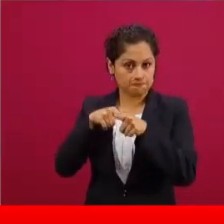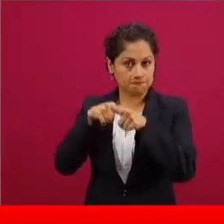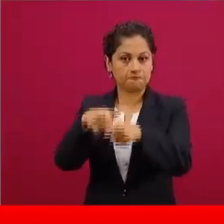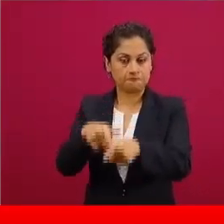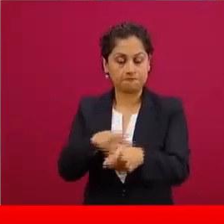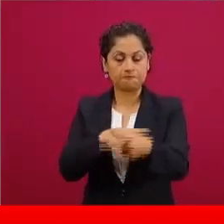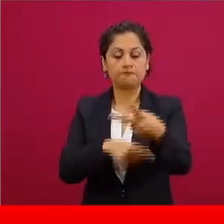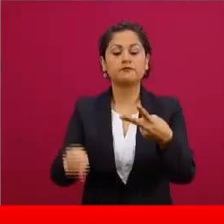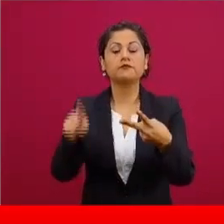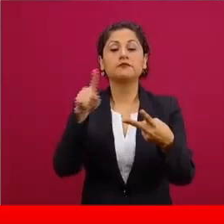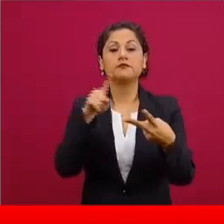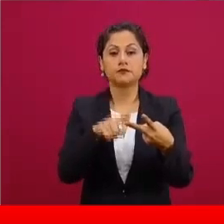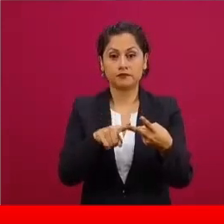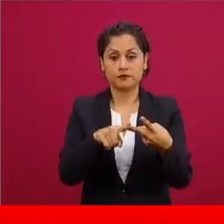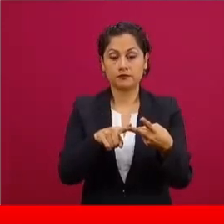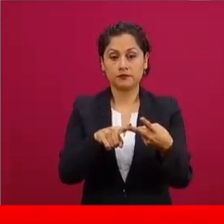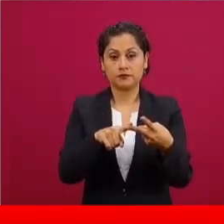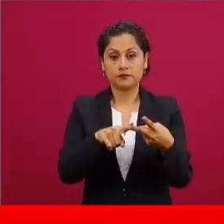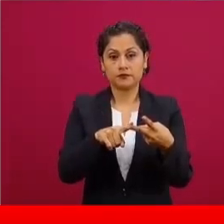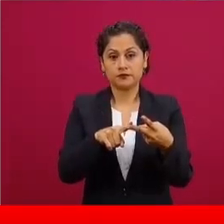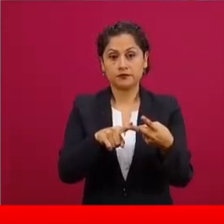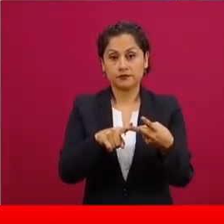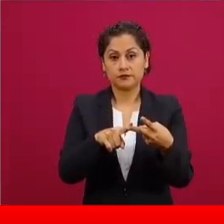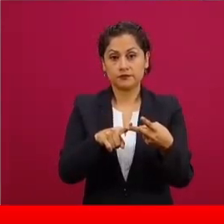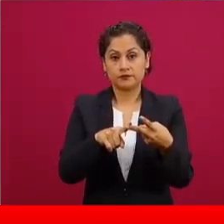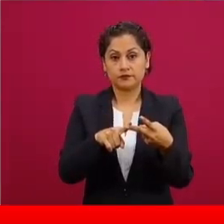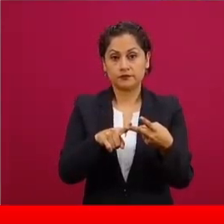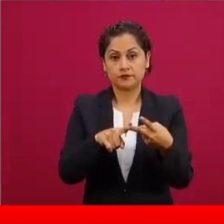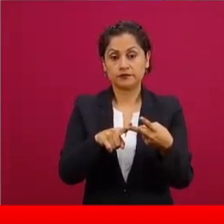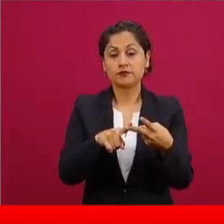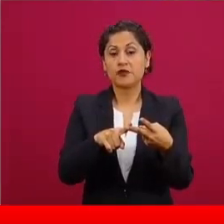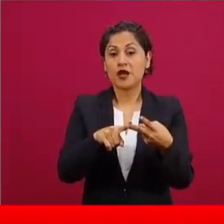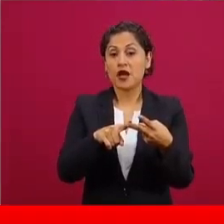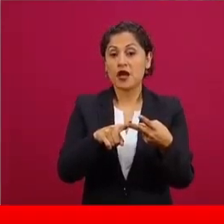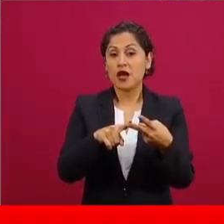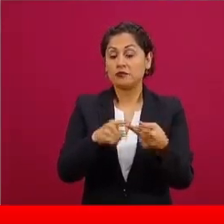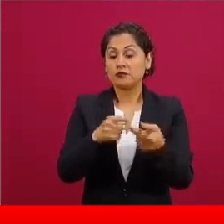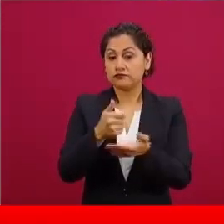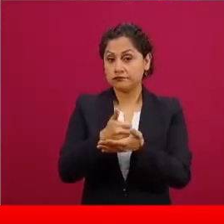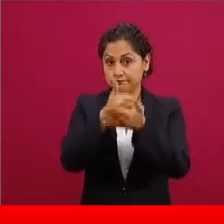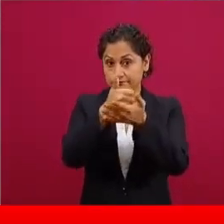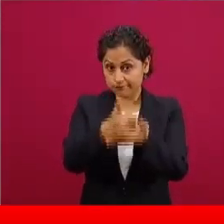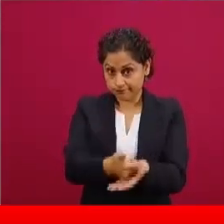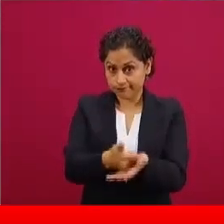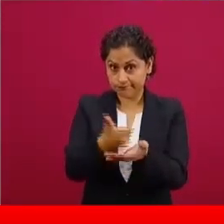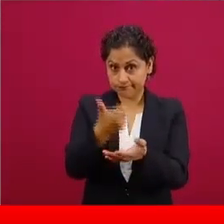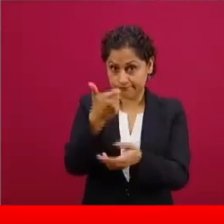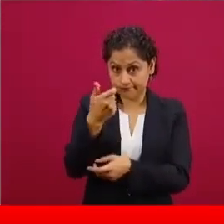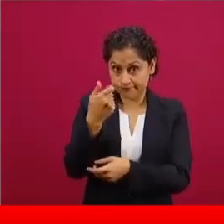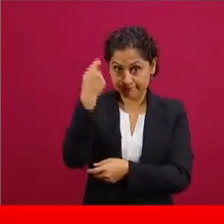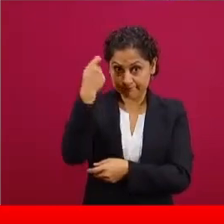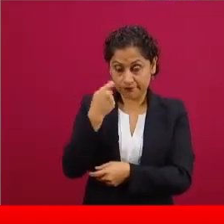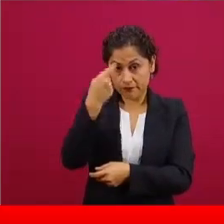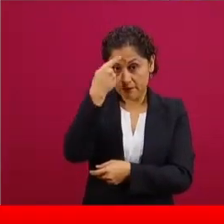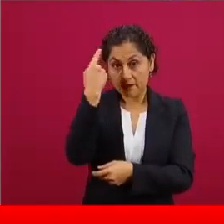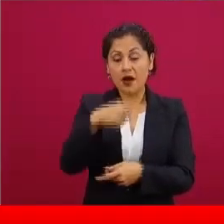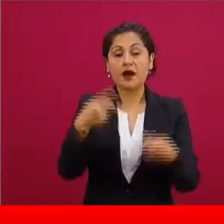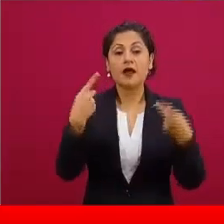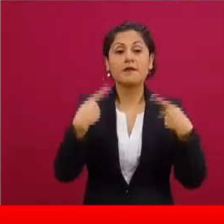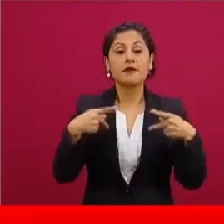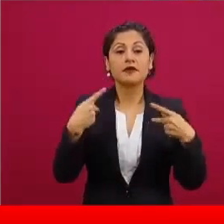2 pensión para el bienestar de las personas con discapacidad